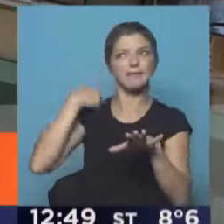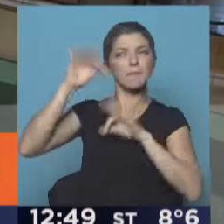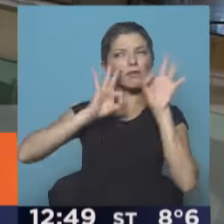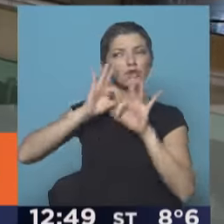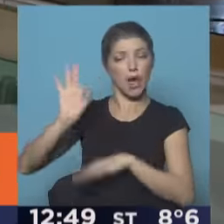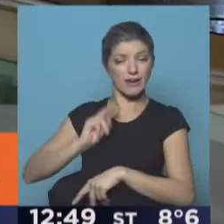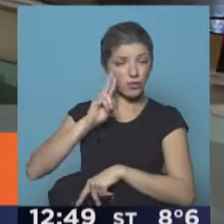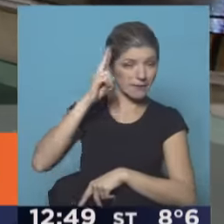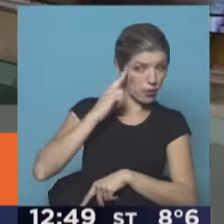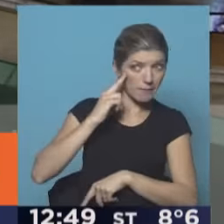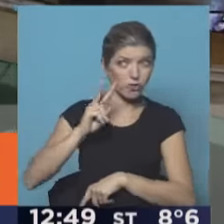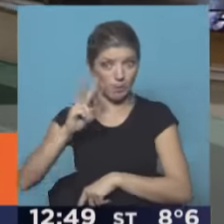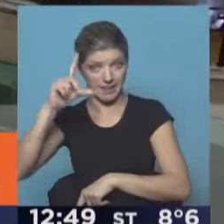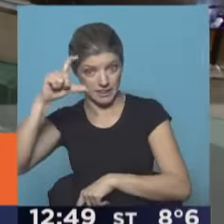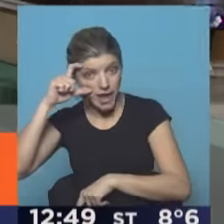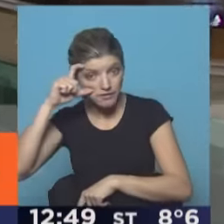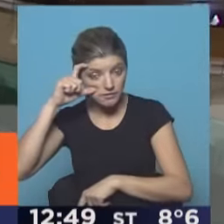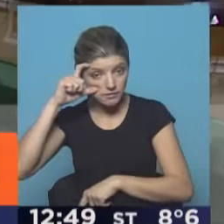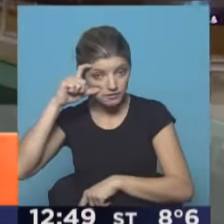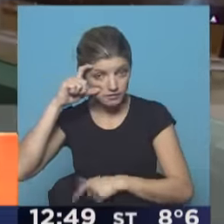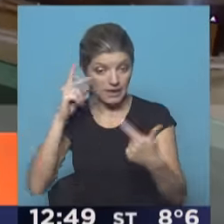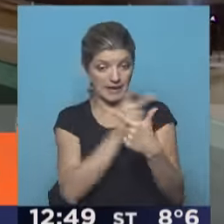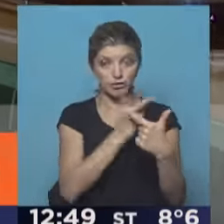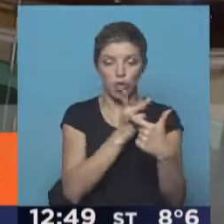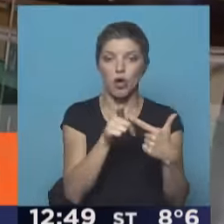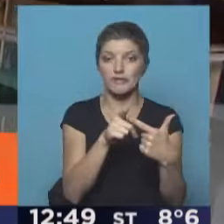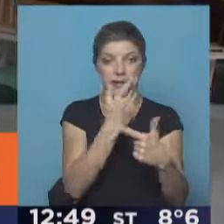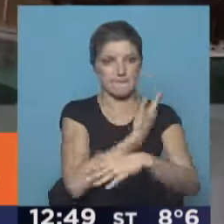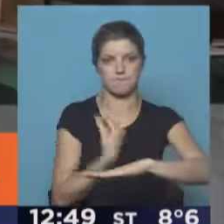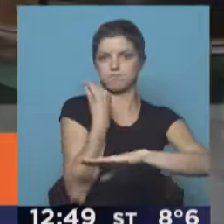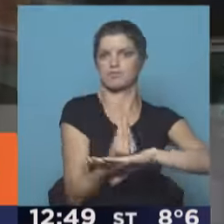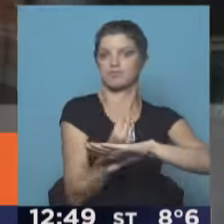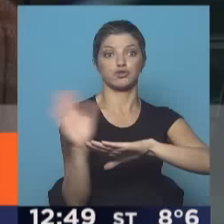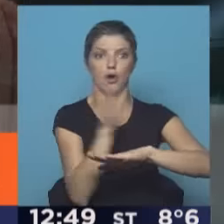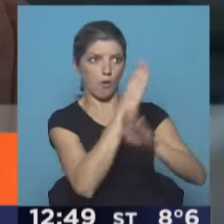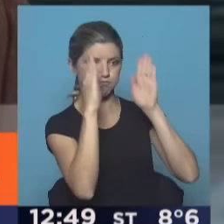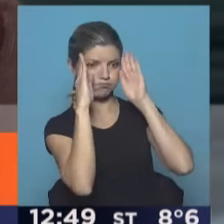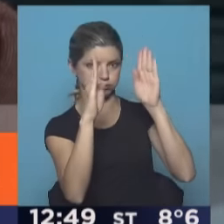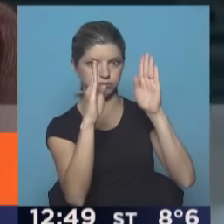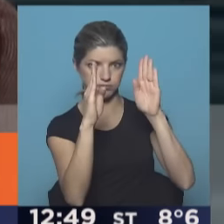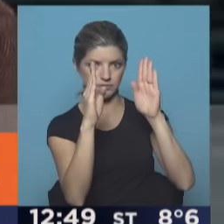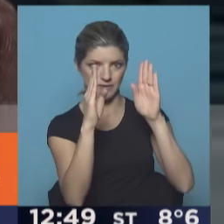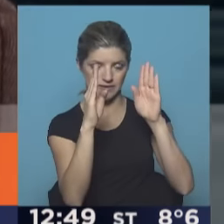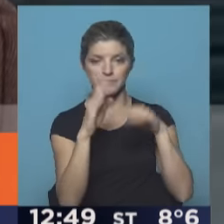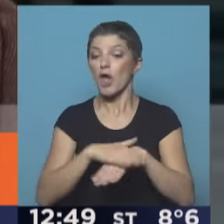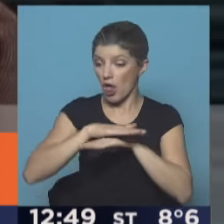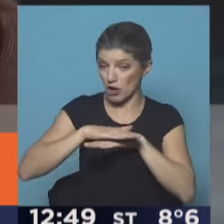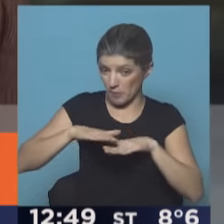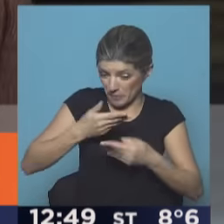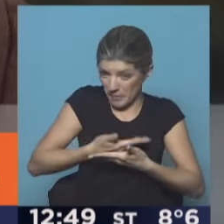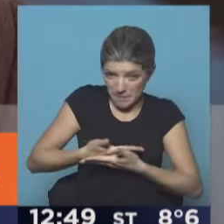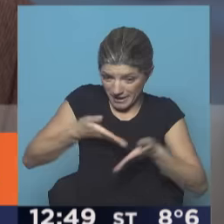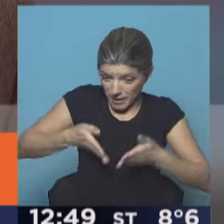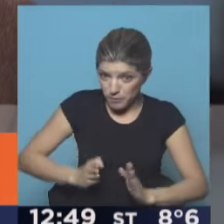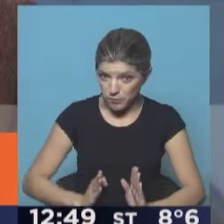2009 2010 2009 2010 er era la figura los recién nacidos en en en